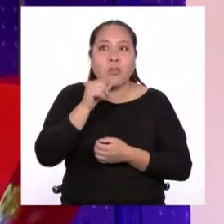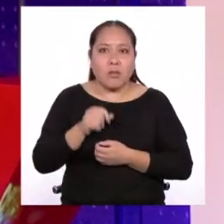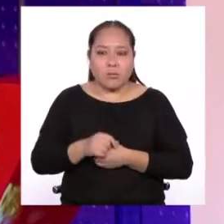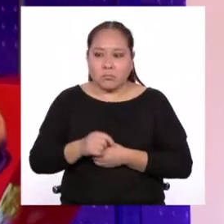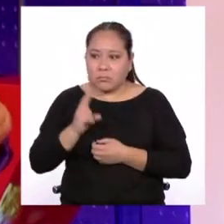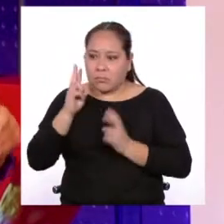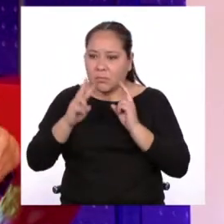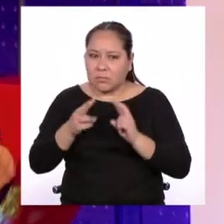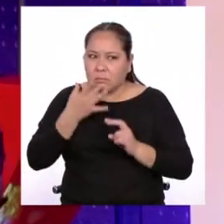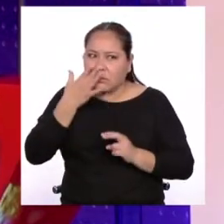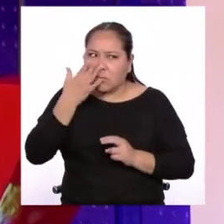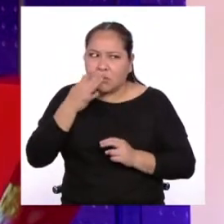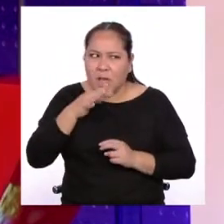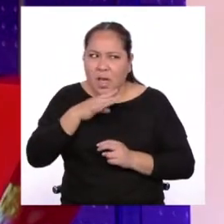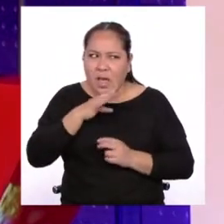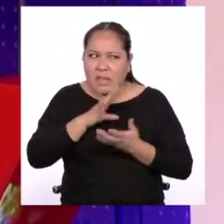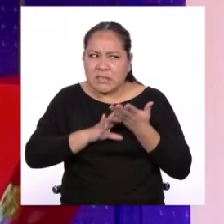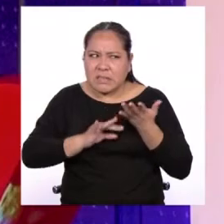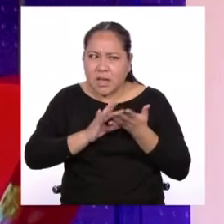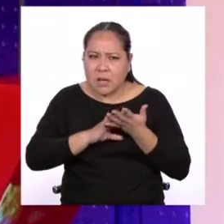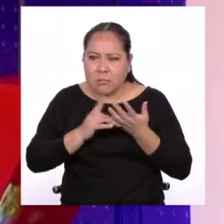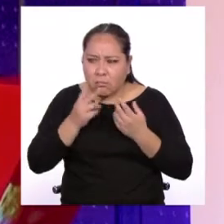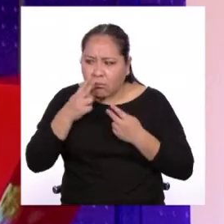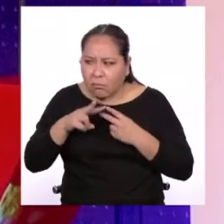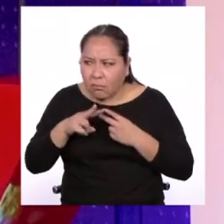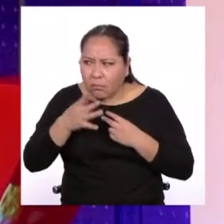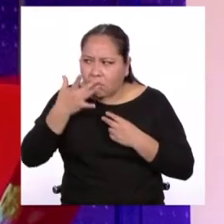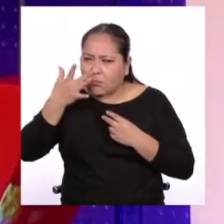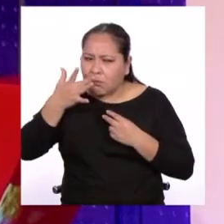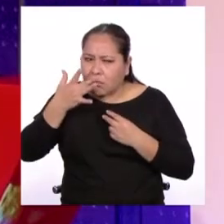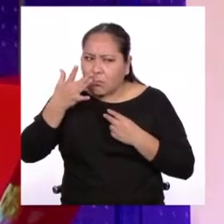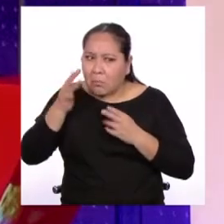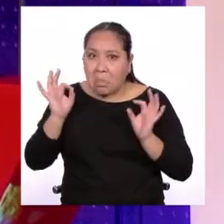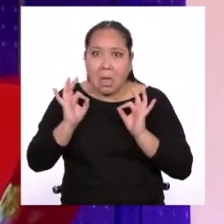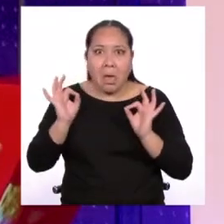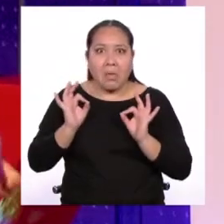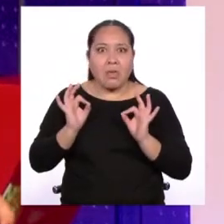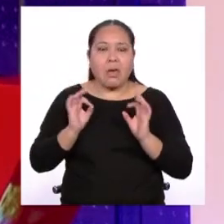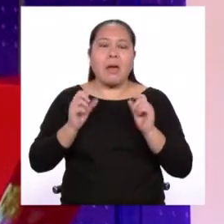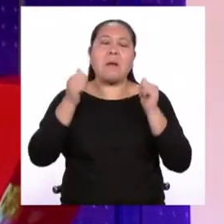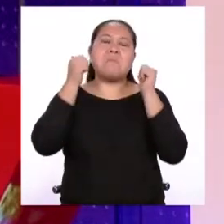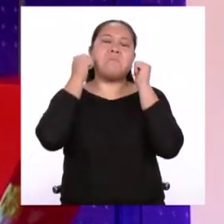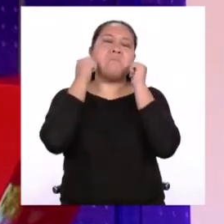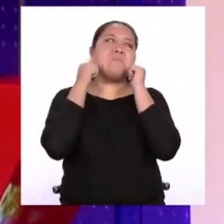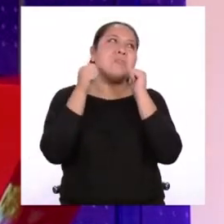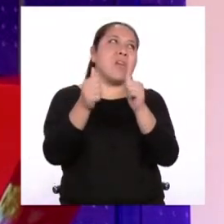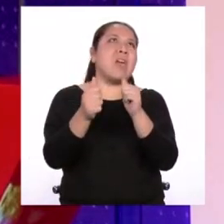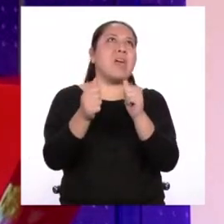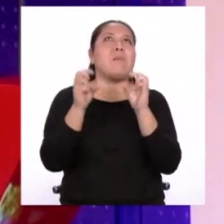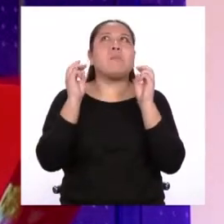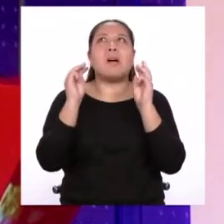sangre desaparecía totalmente. ¡Oh, maravilla!